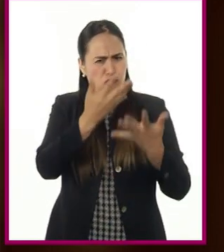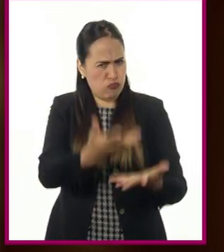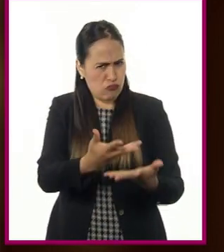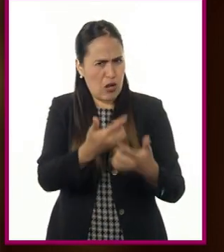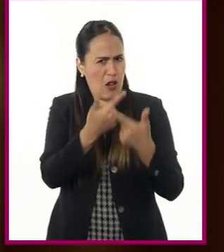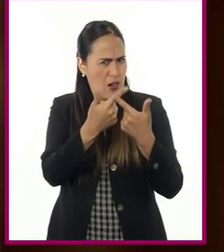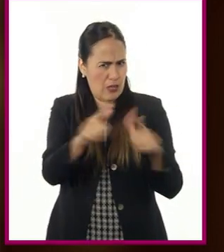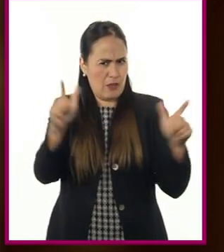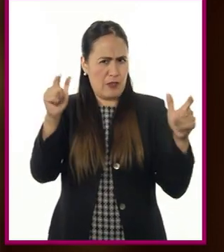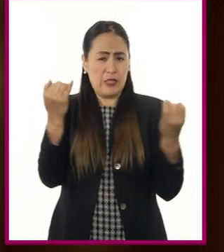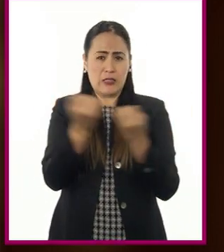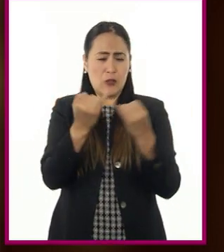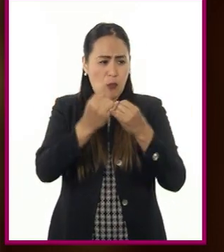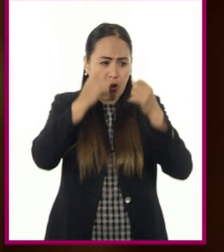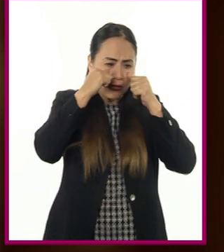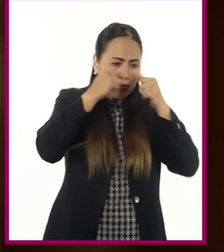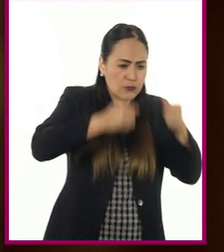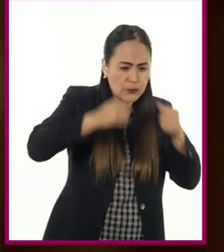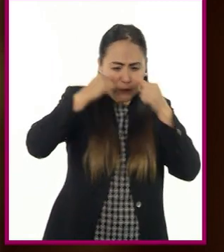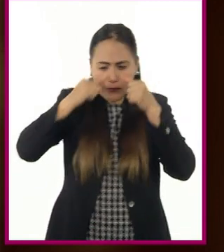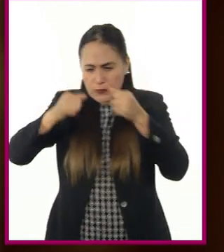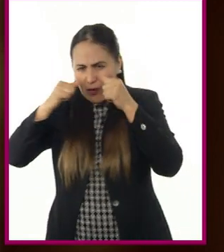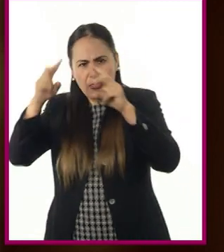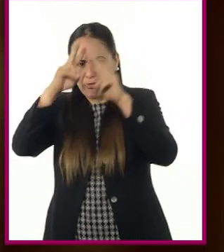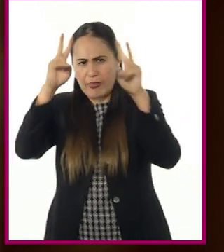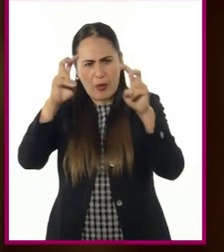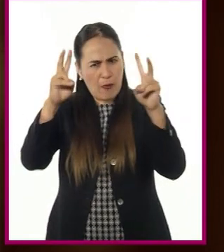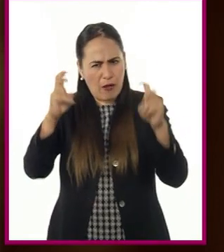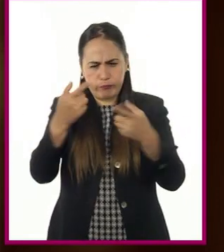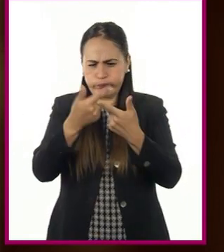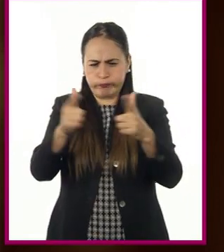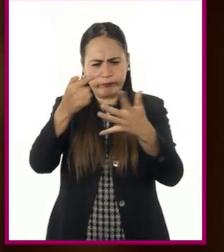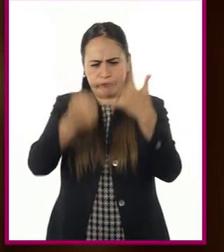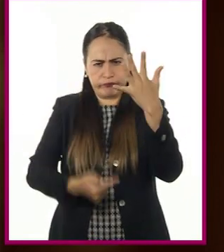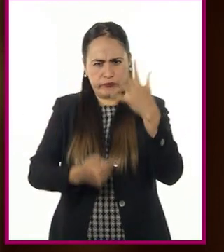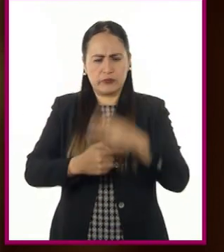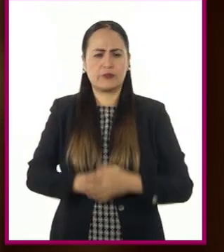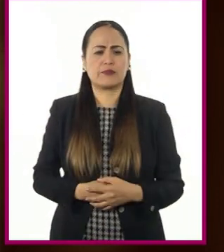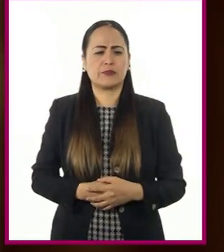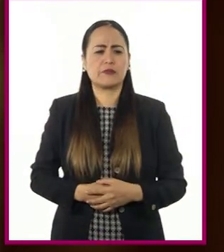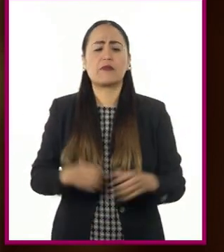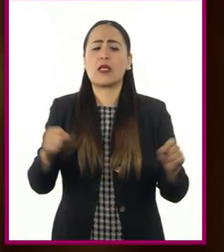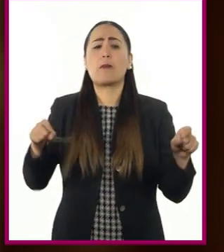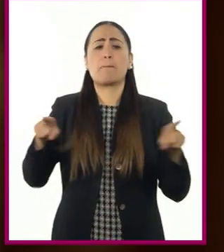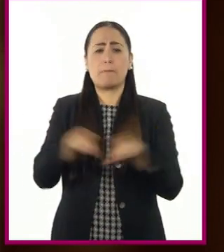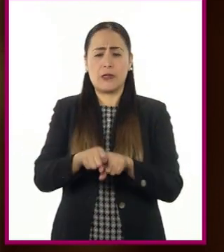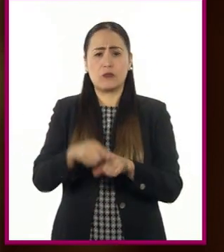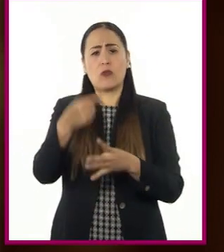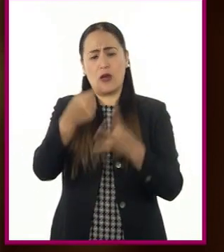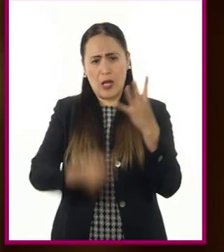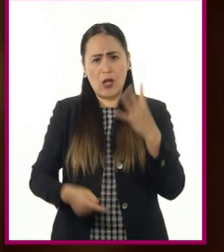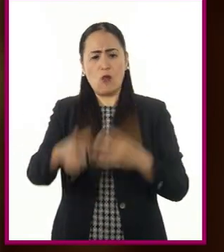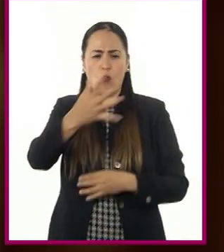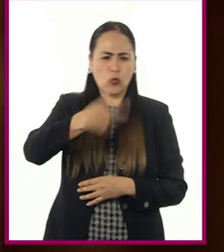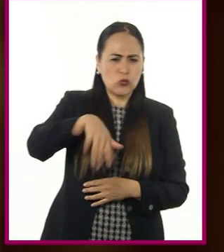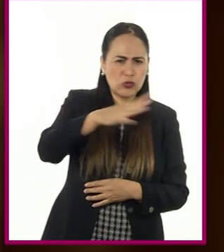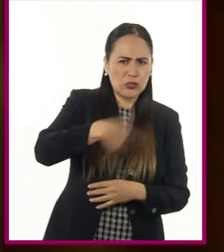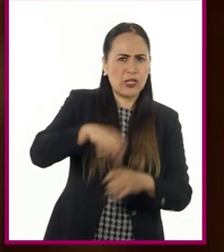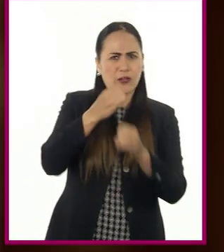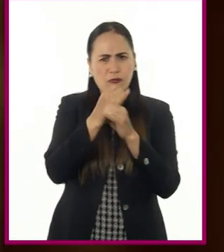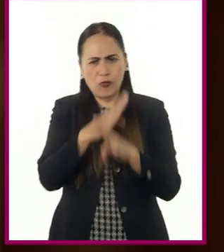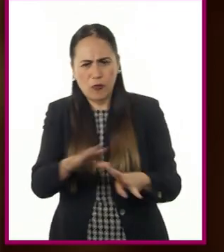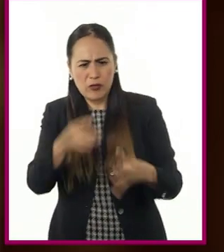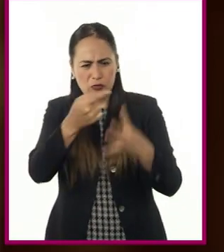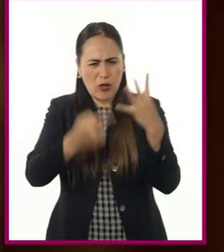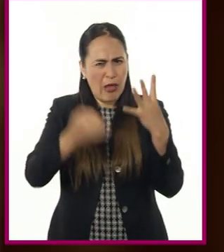se tomen en cuenta sus opiniones en todos los asuntos que los afecten. También tienen derecho a buscar, recibir y difundir información e